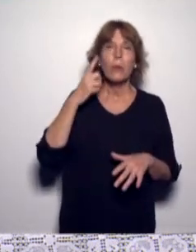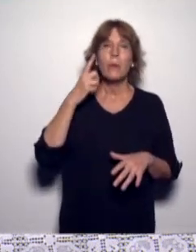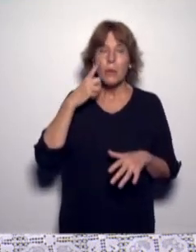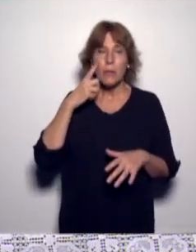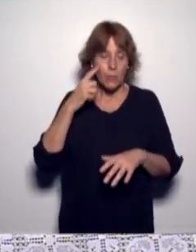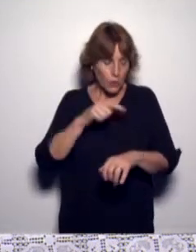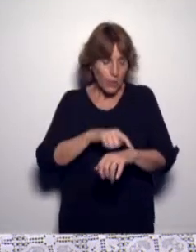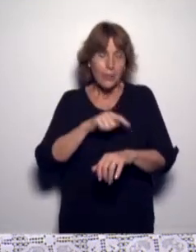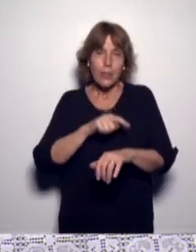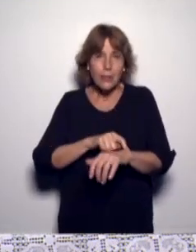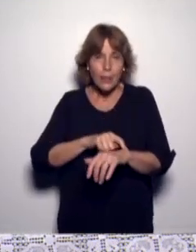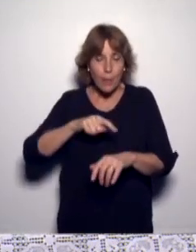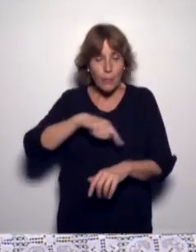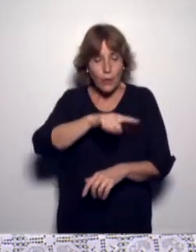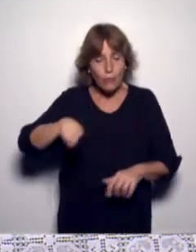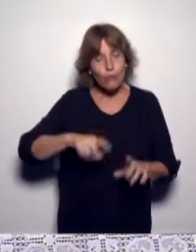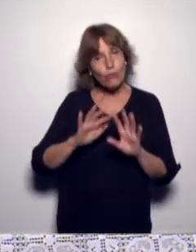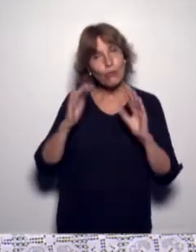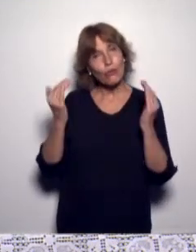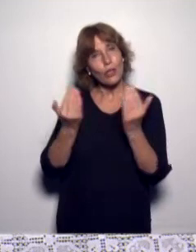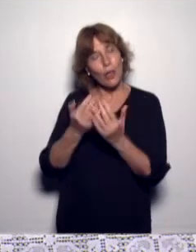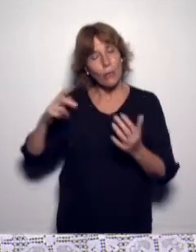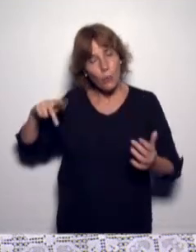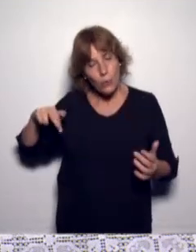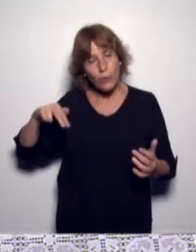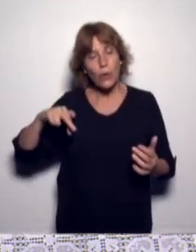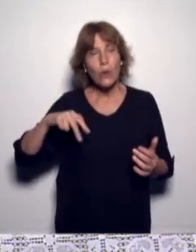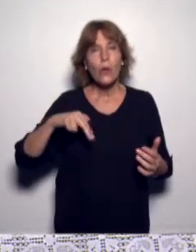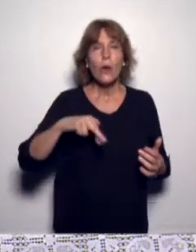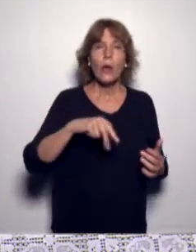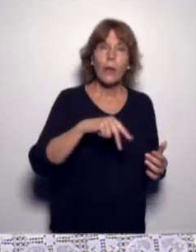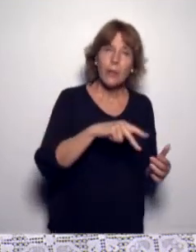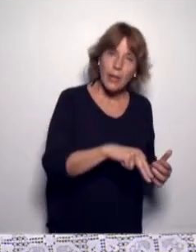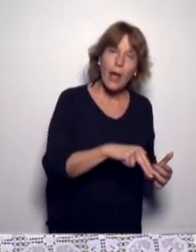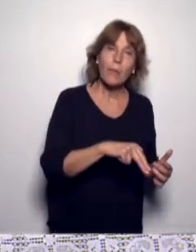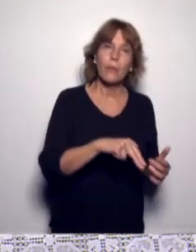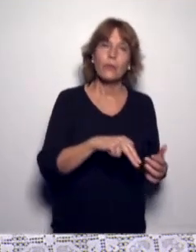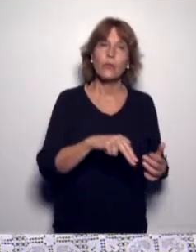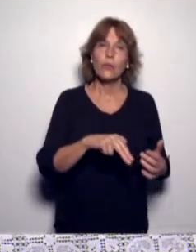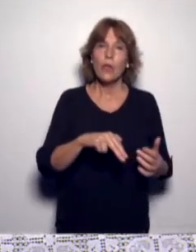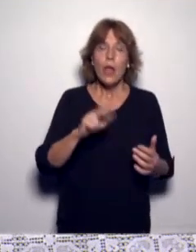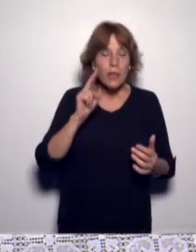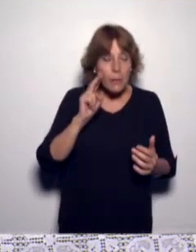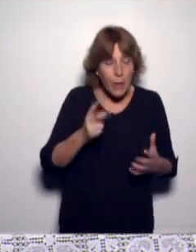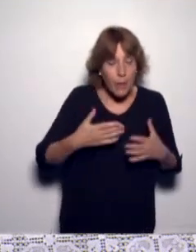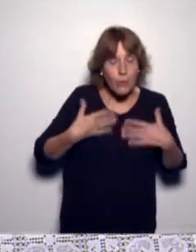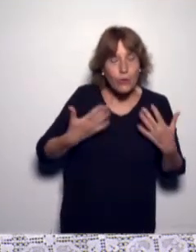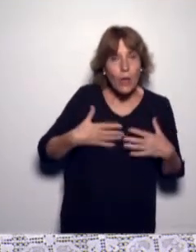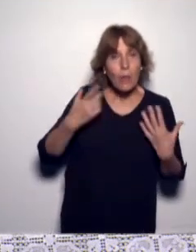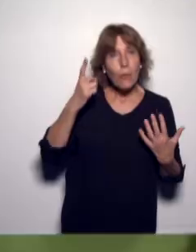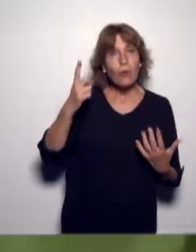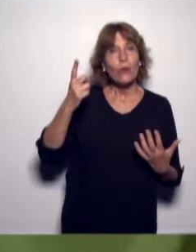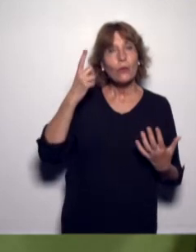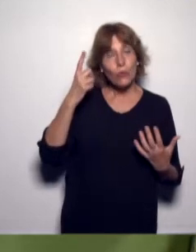mientras peregrinamos en este mundo, no solo experimentamos cada día las pruebas de tu amor, sino que poseemos